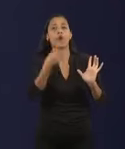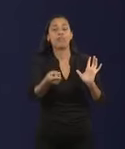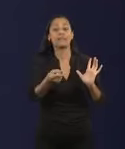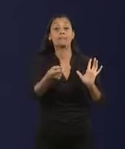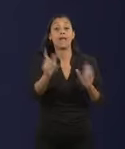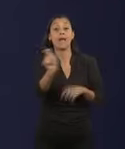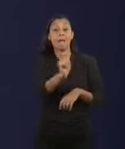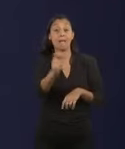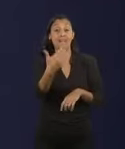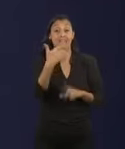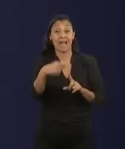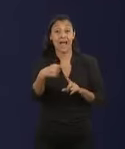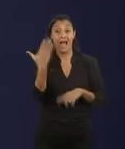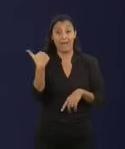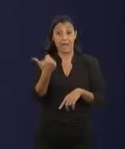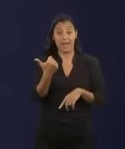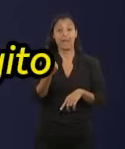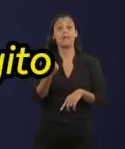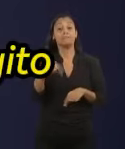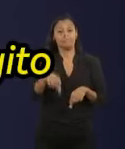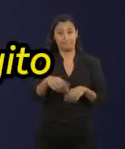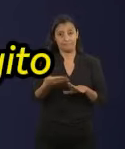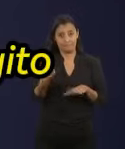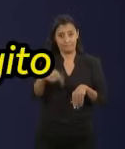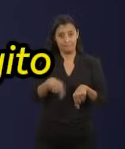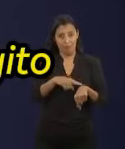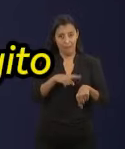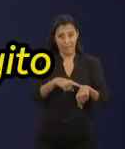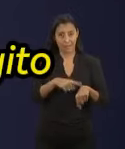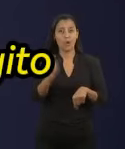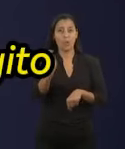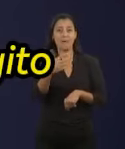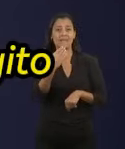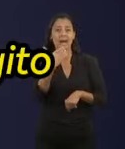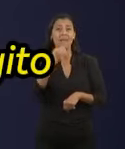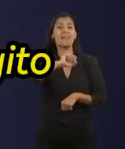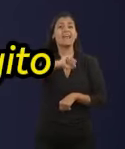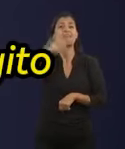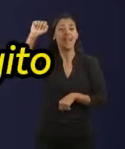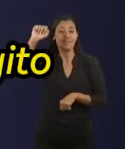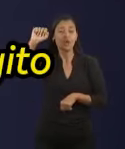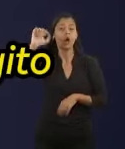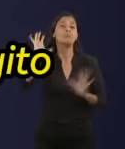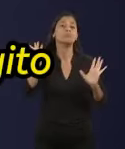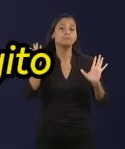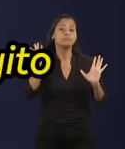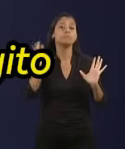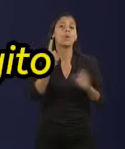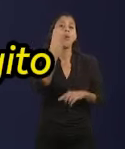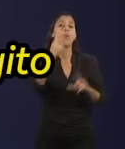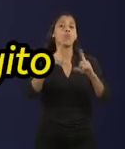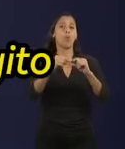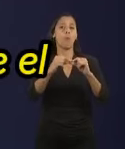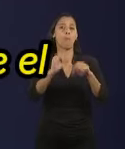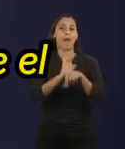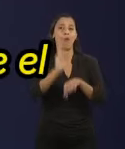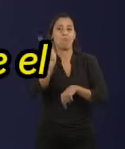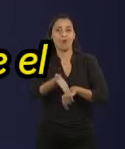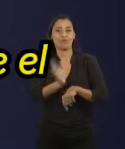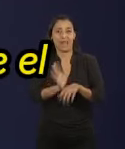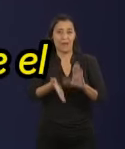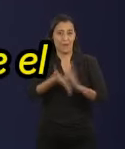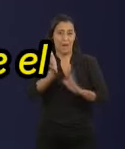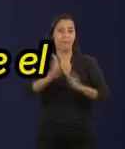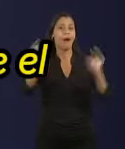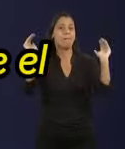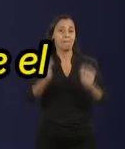abril eh se eh estaría dando en torno al dígito eh también nos